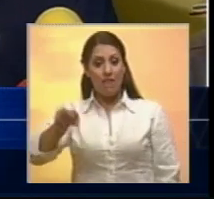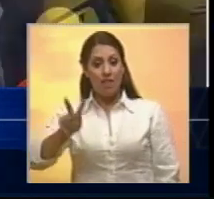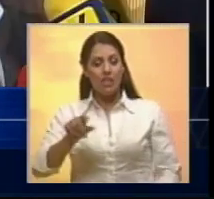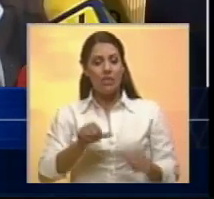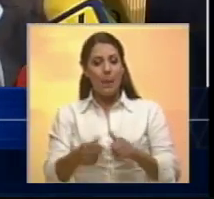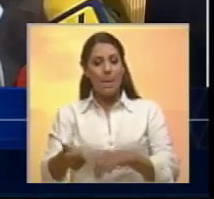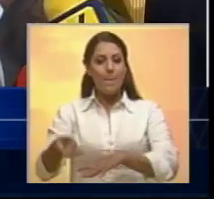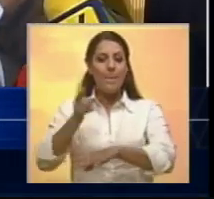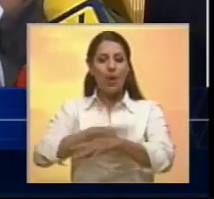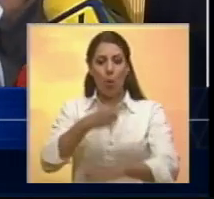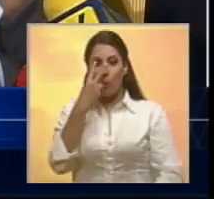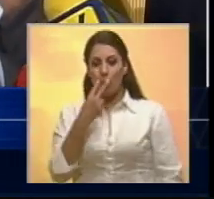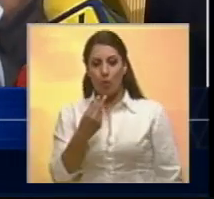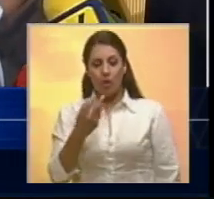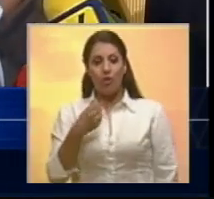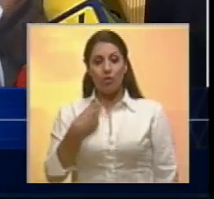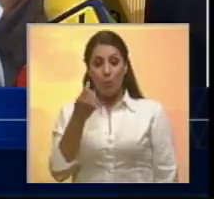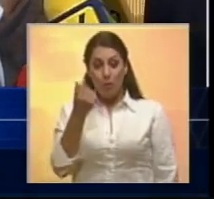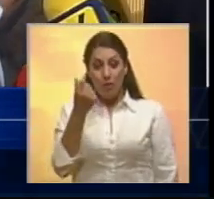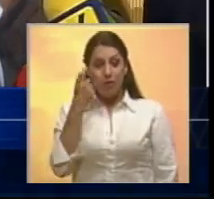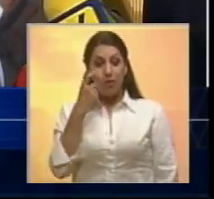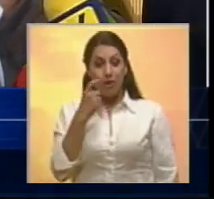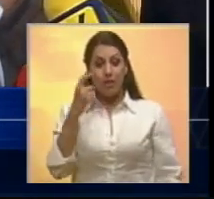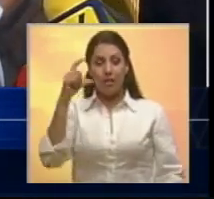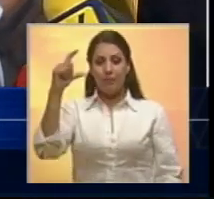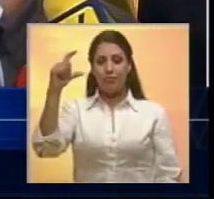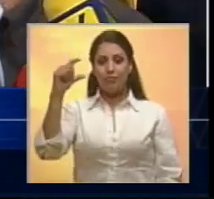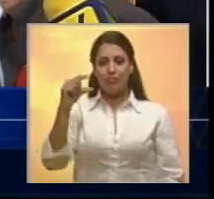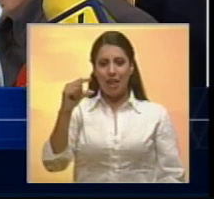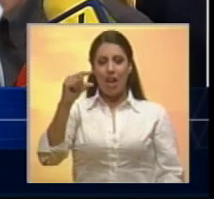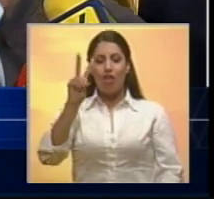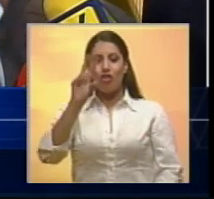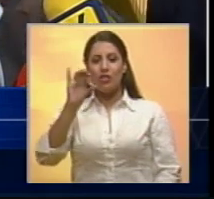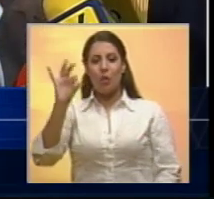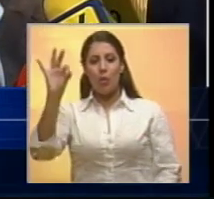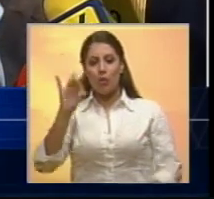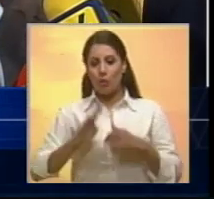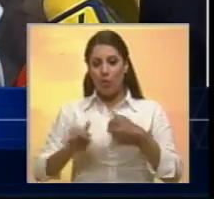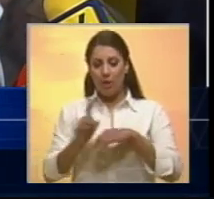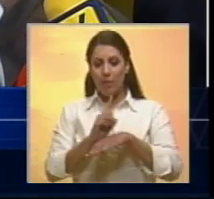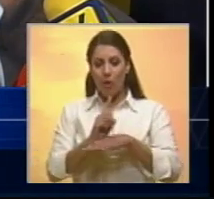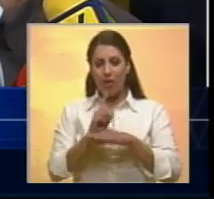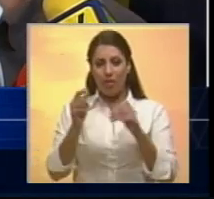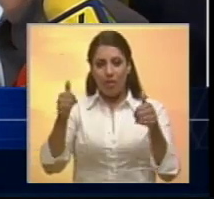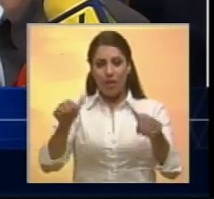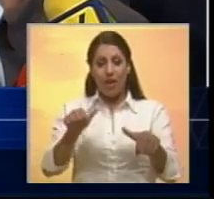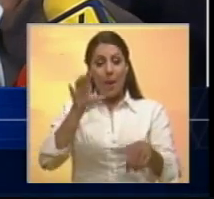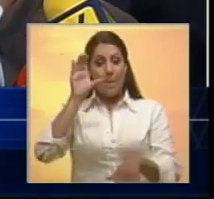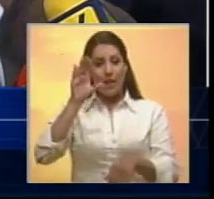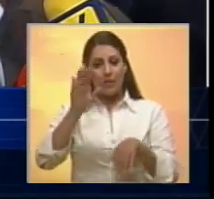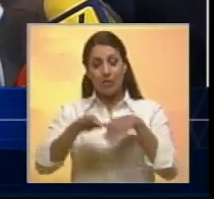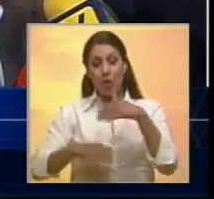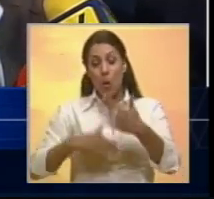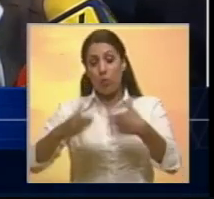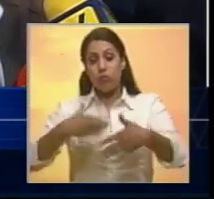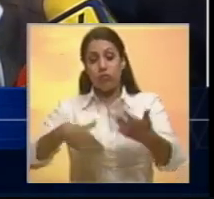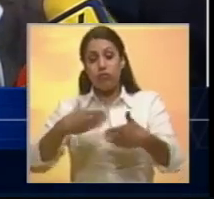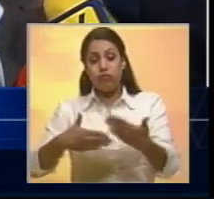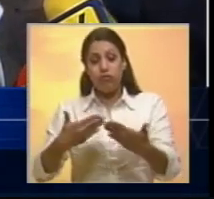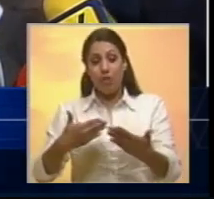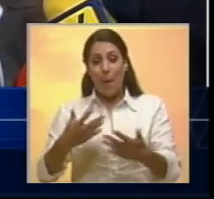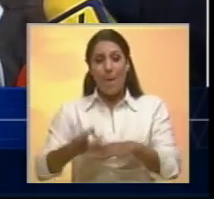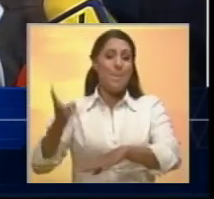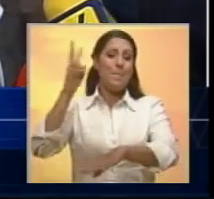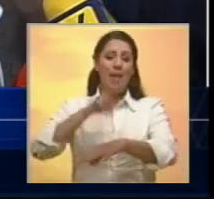más pobres. Nuestro bolívar ha perdido 200% de valor en las últimas horas. Nuestro país avanza a toda velocidad